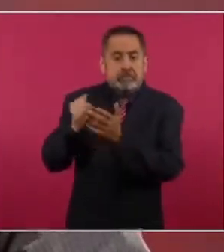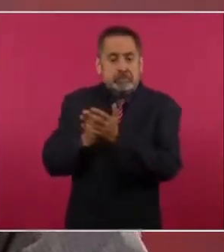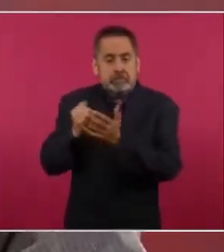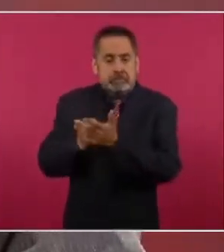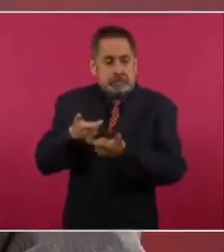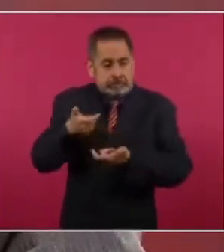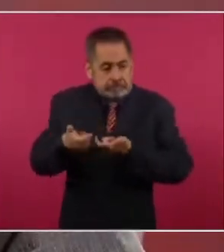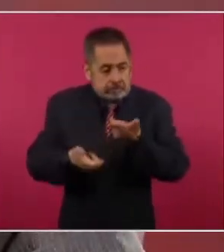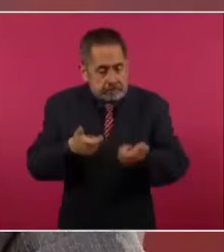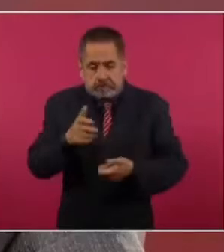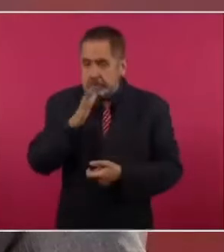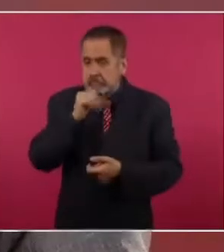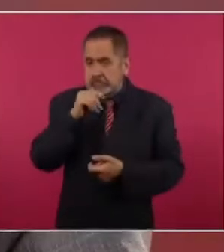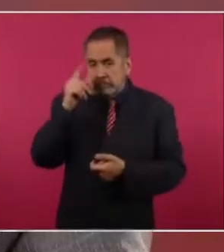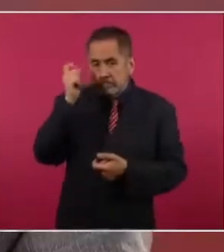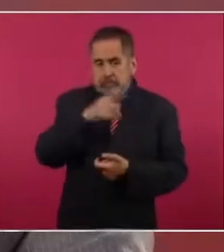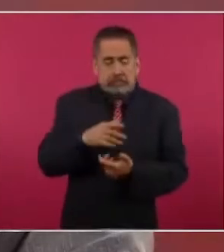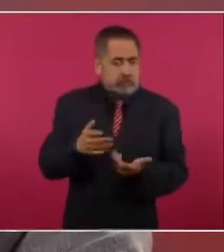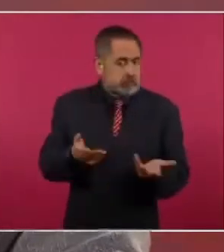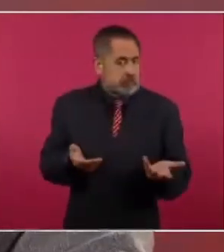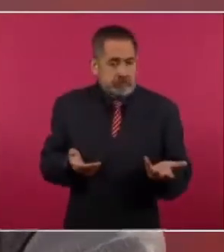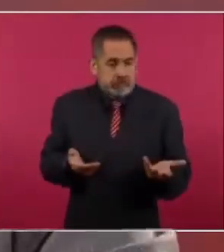más